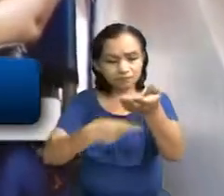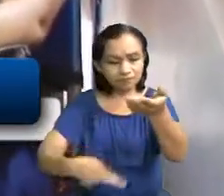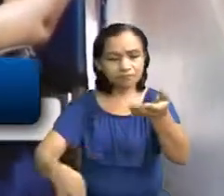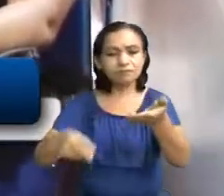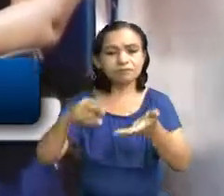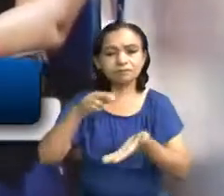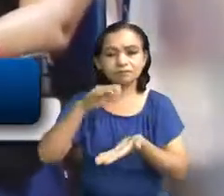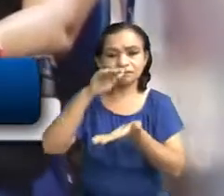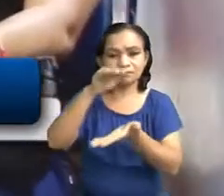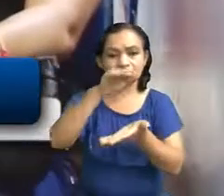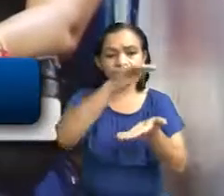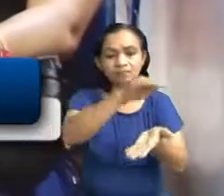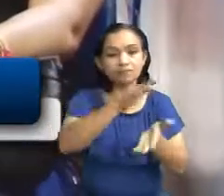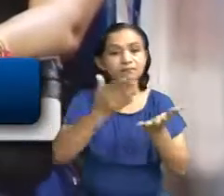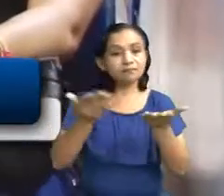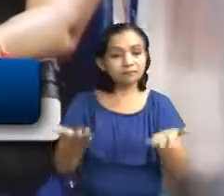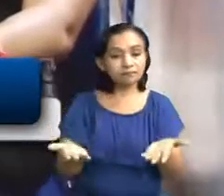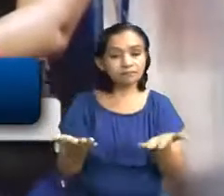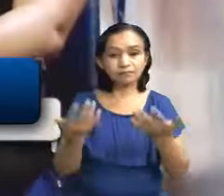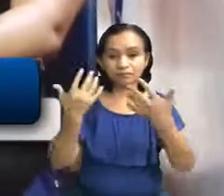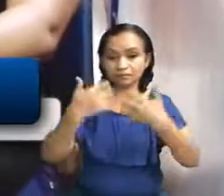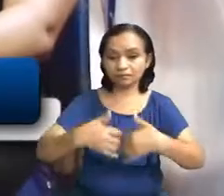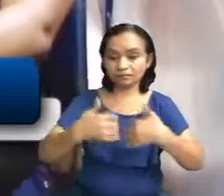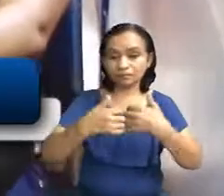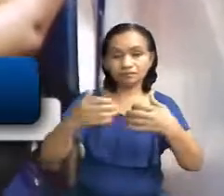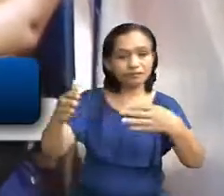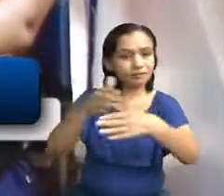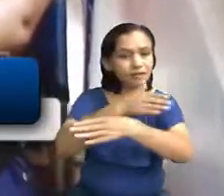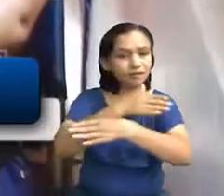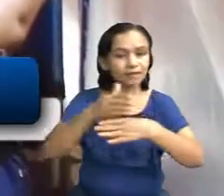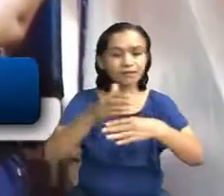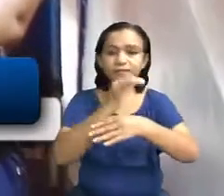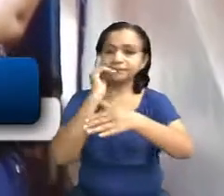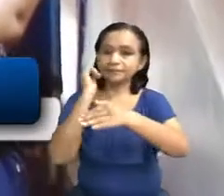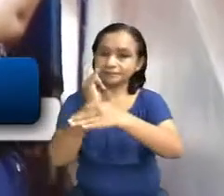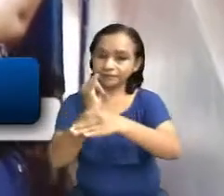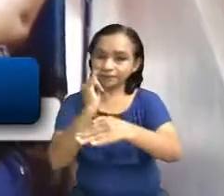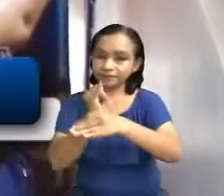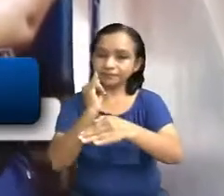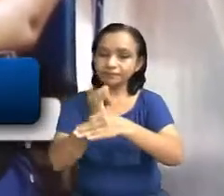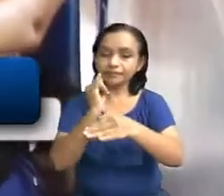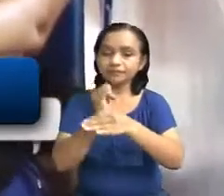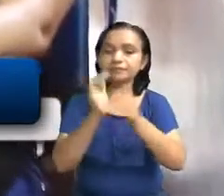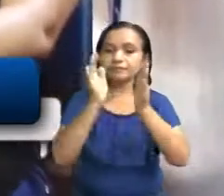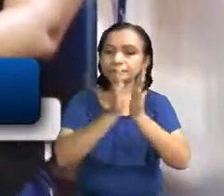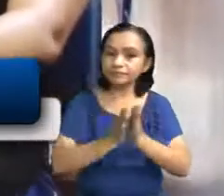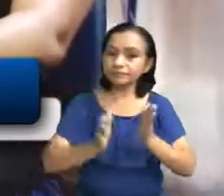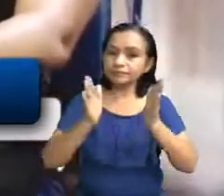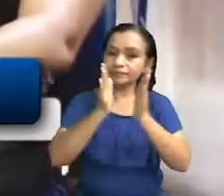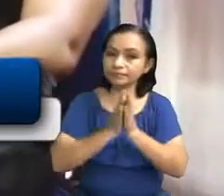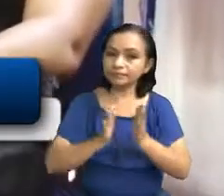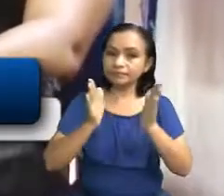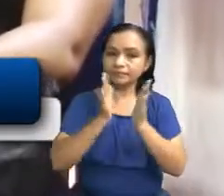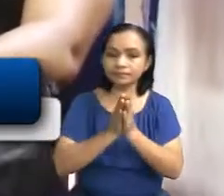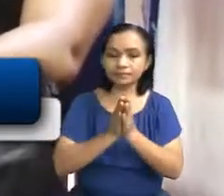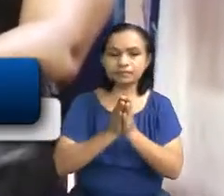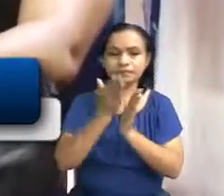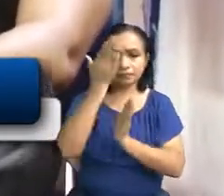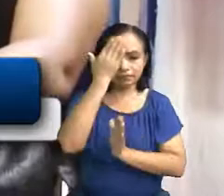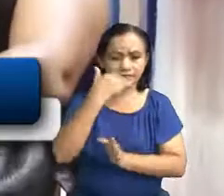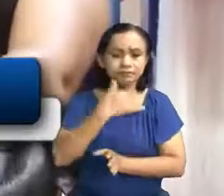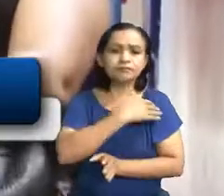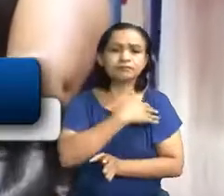y también da un aporte importante, empresas de diversa índole, iglesias también, iglesias evangélicas, incluso iglesias católicas